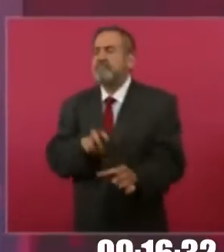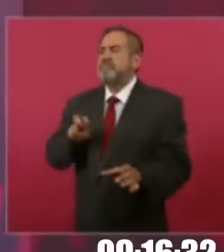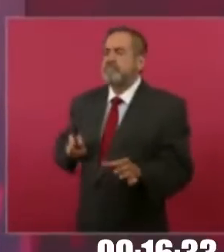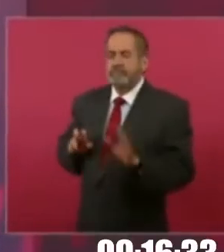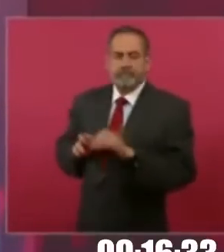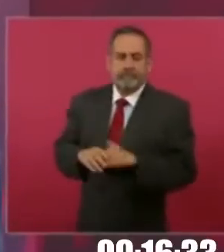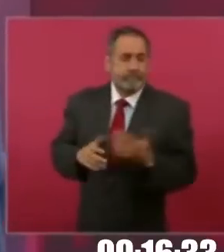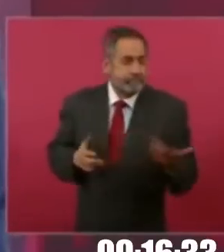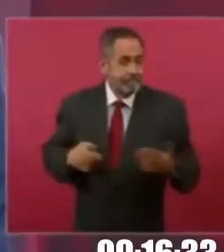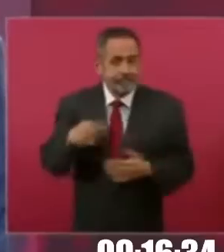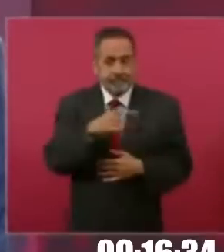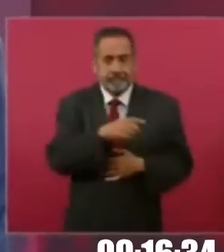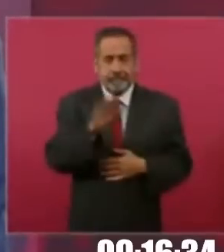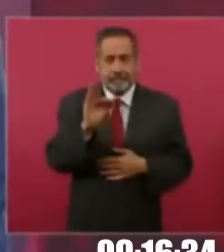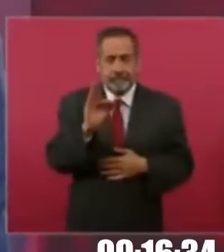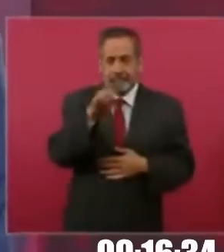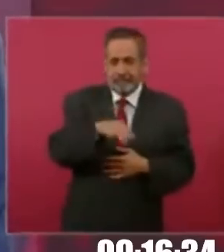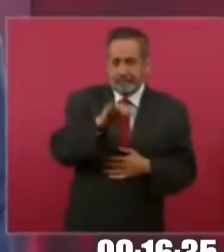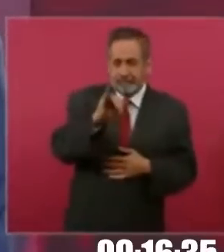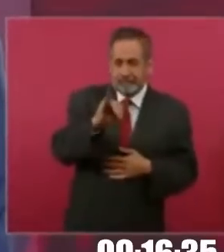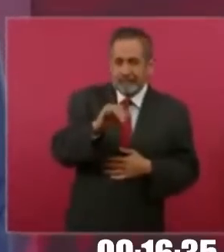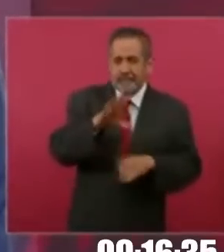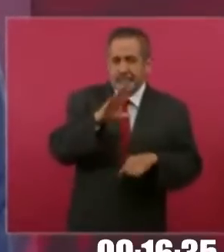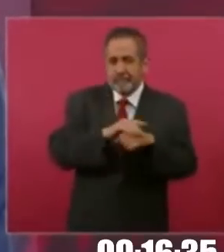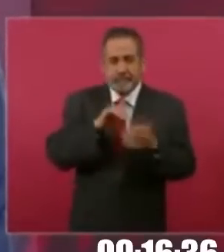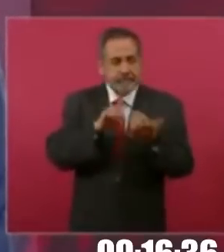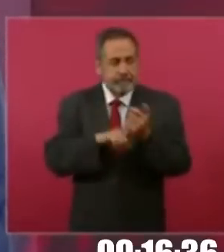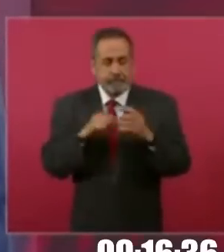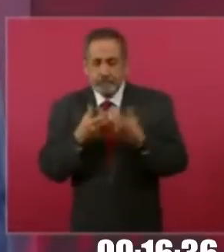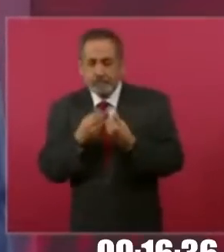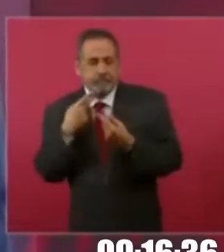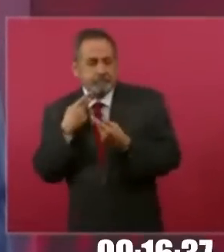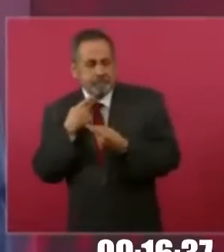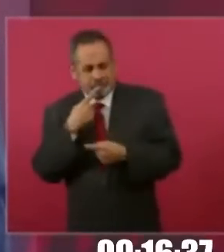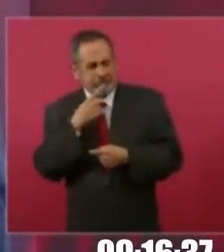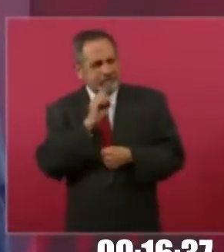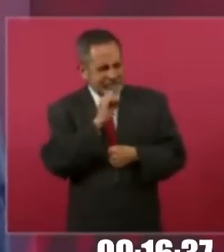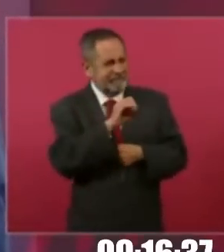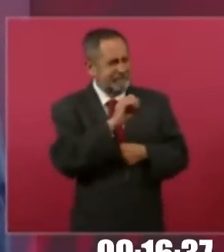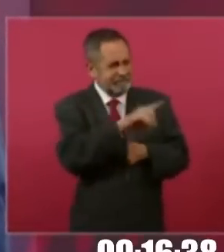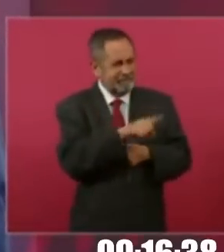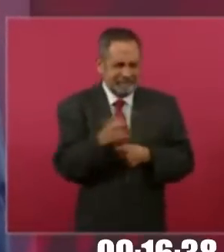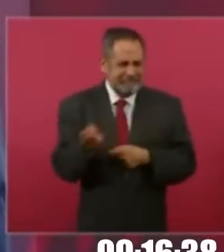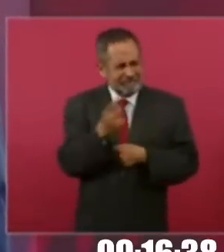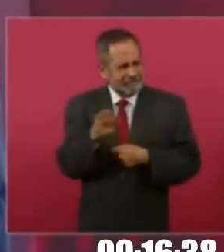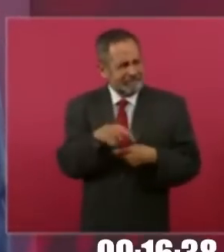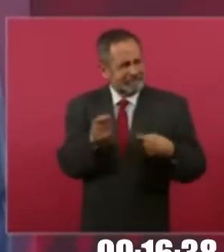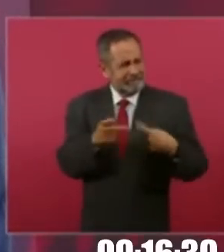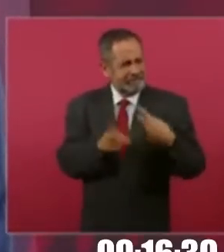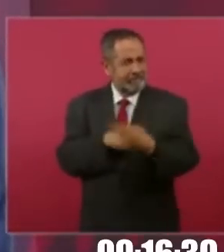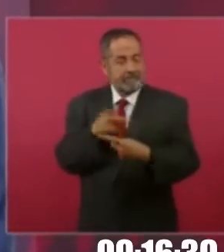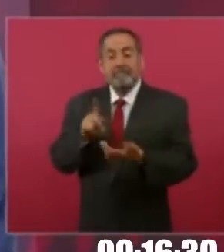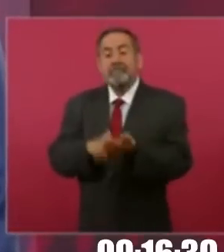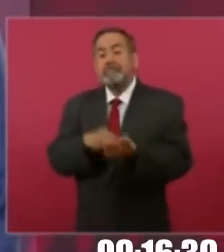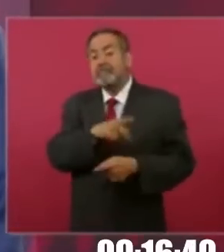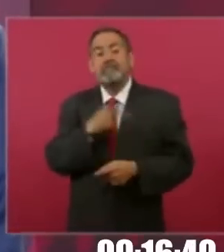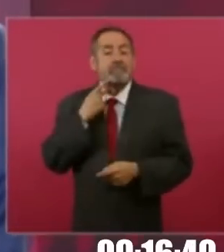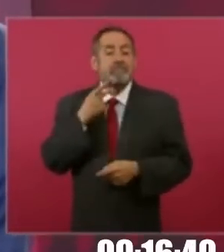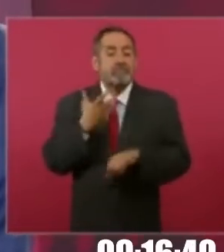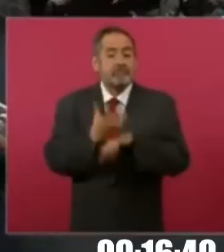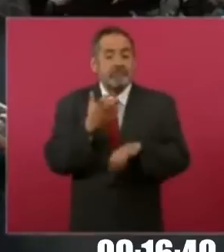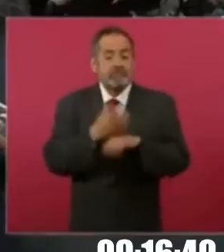autorizó por Consigna de políticos de Estados Unidos